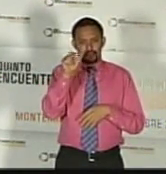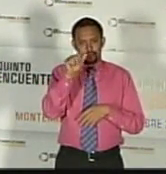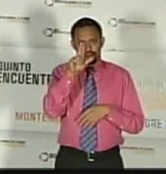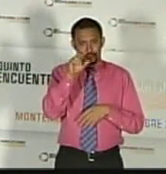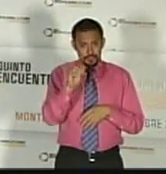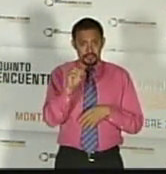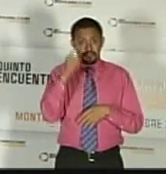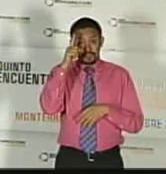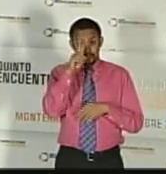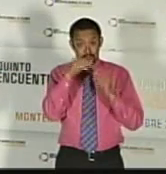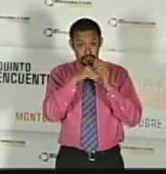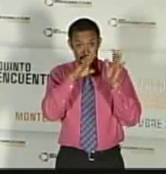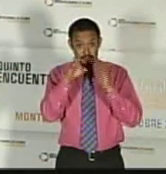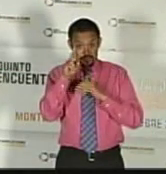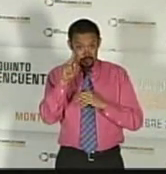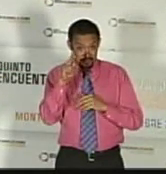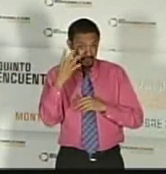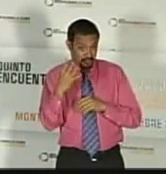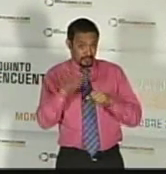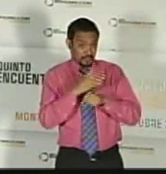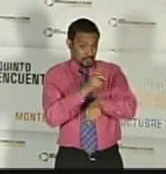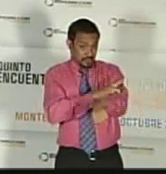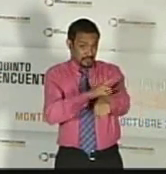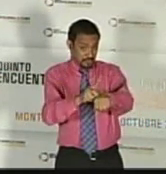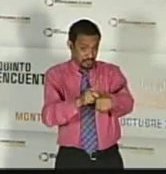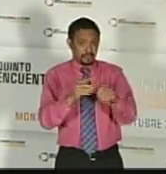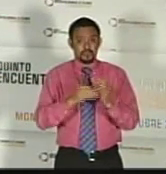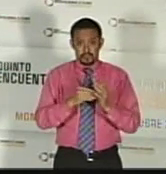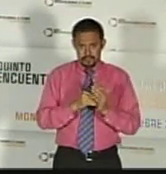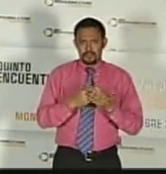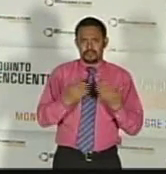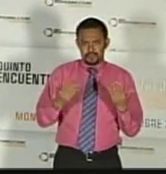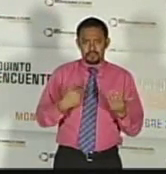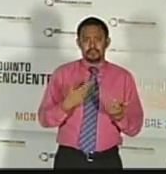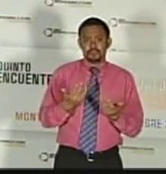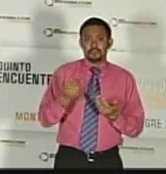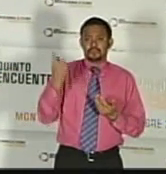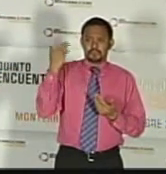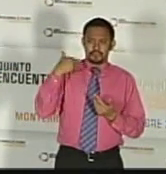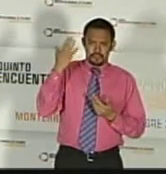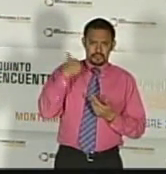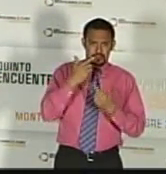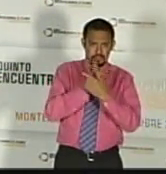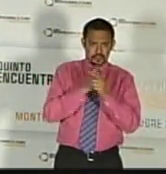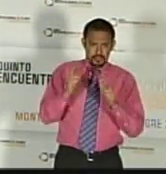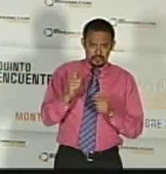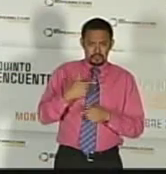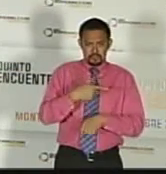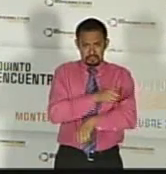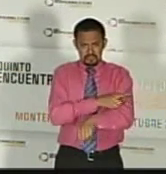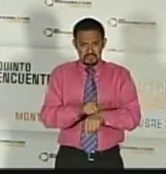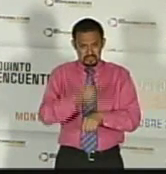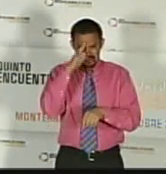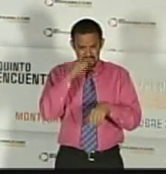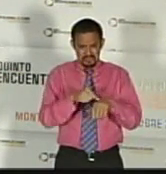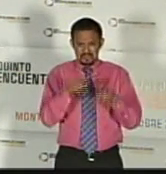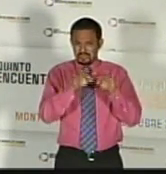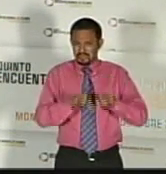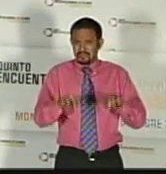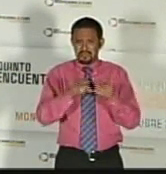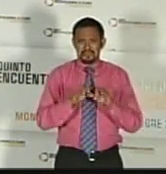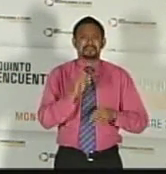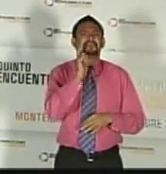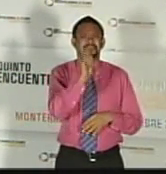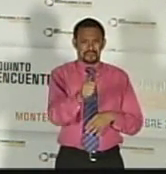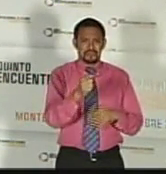1984, porque los delegados, aún los delegados de la Convención Nacional Demócrata, creían que era importante descubrir qué era